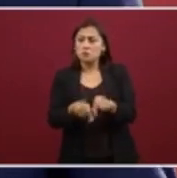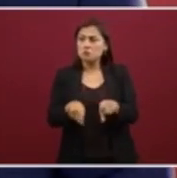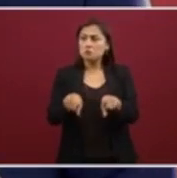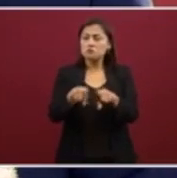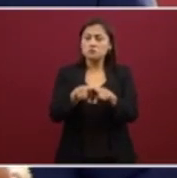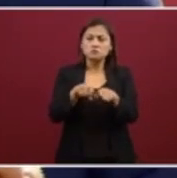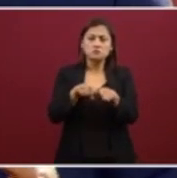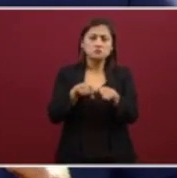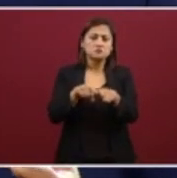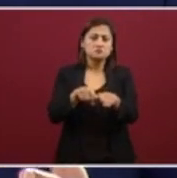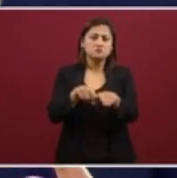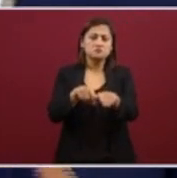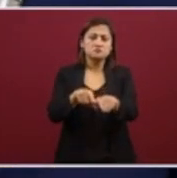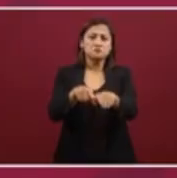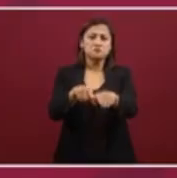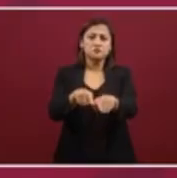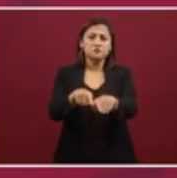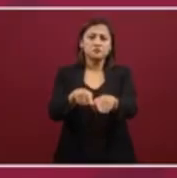porque